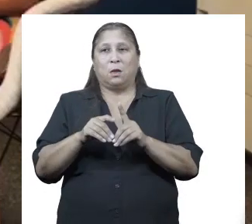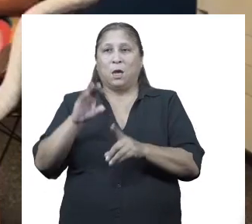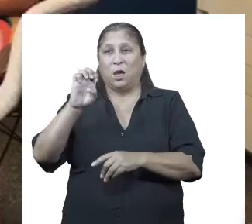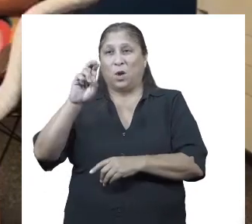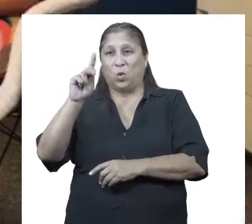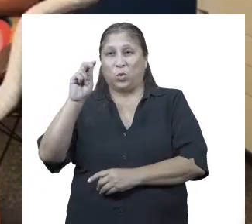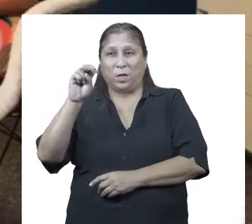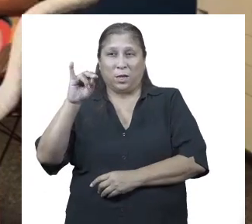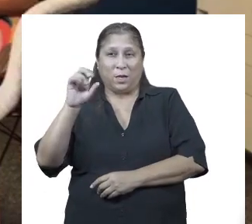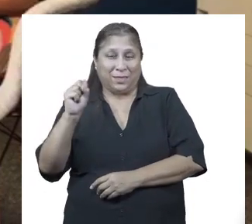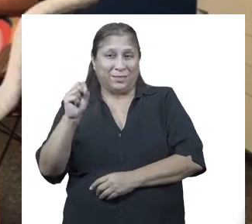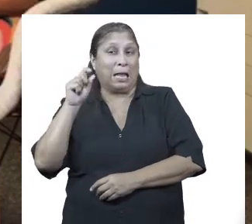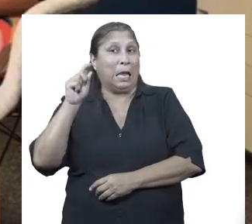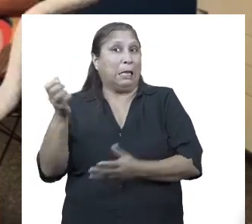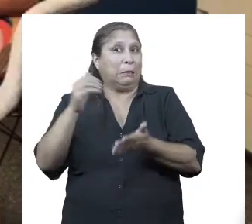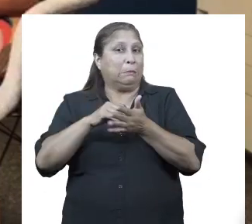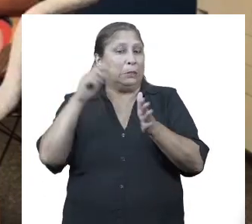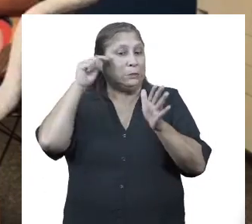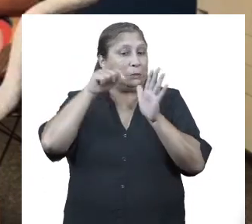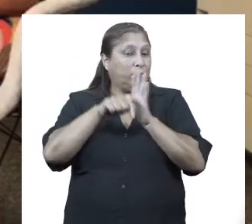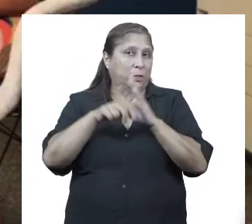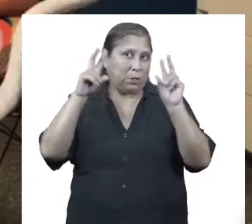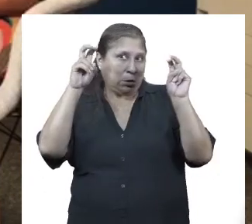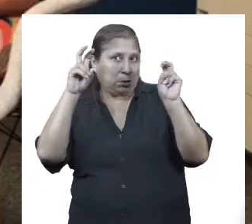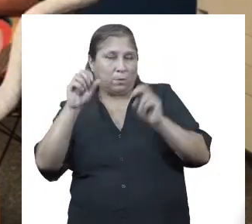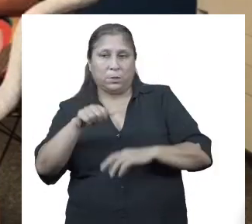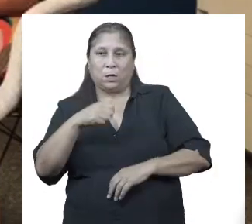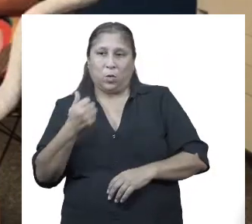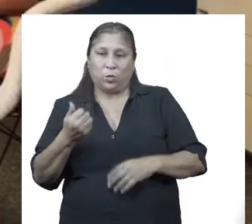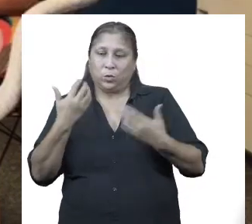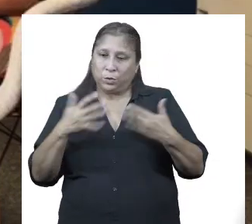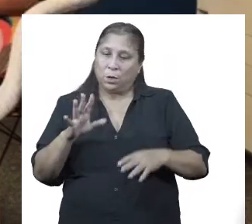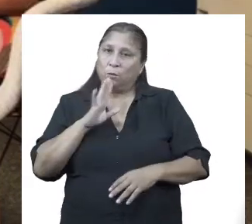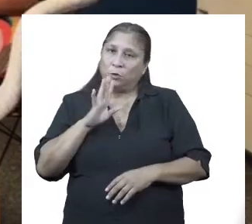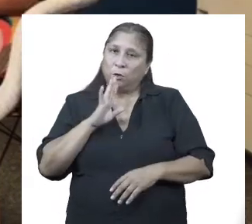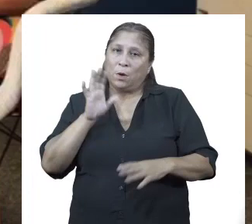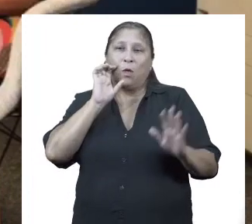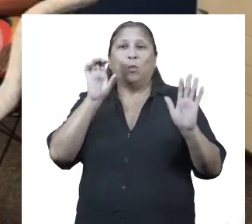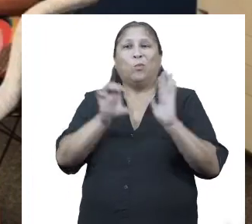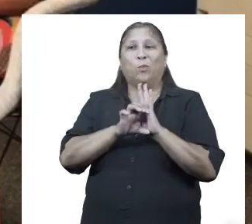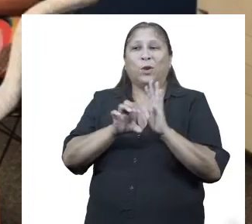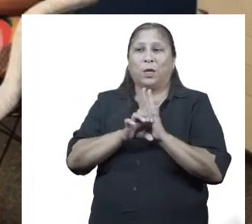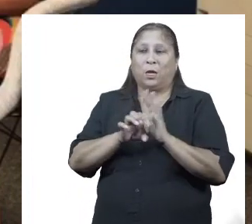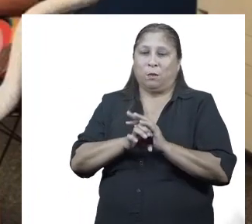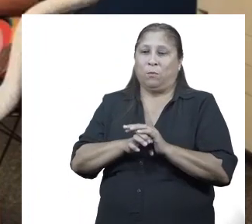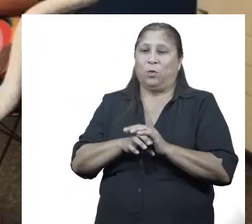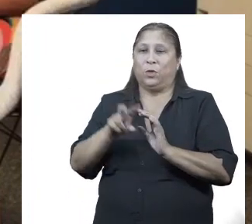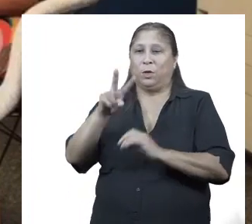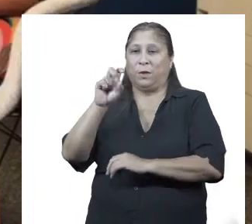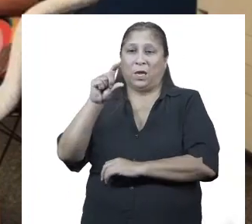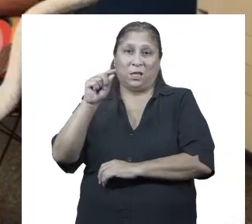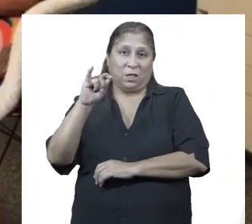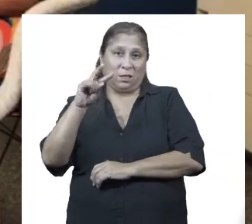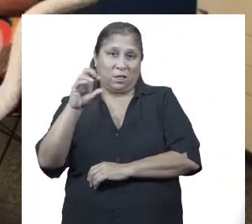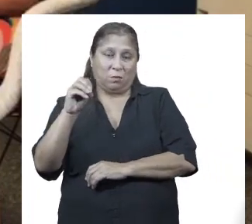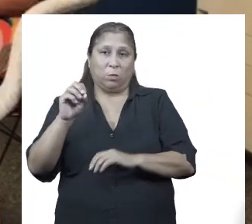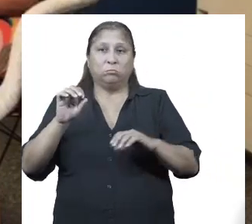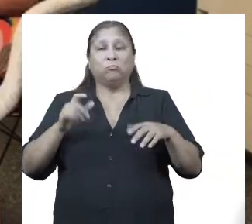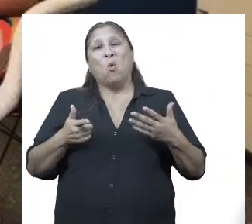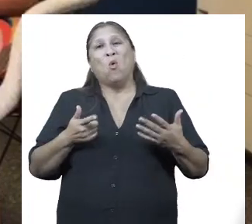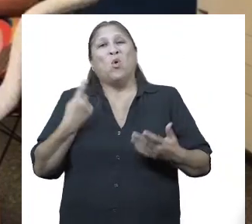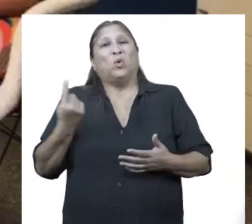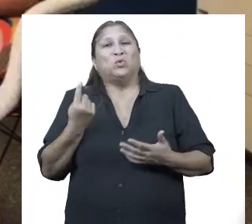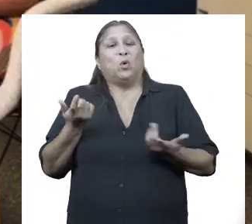eutanasia, habrán casos más complejos que otros, ¿no? Ya lo hemos dicho, las situaciones de estado vegetativo, y no solo estado